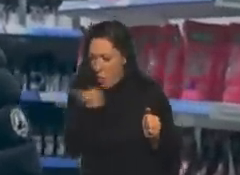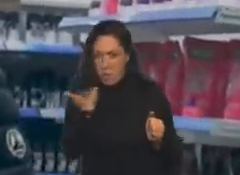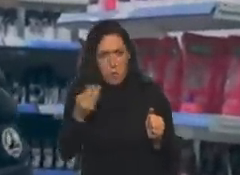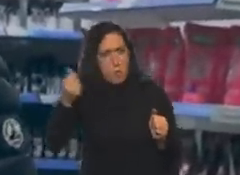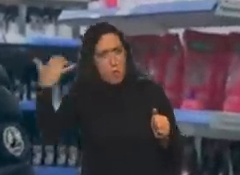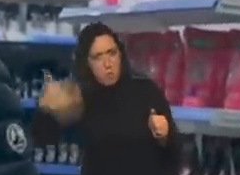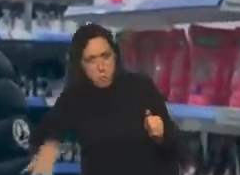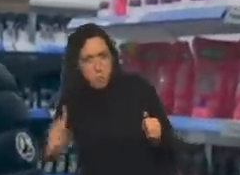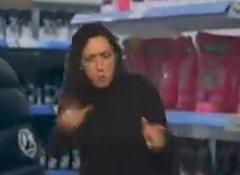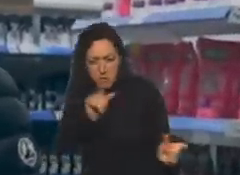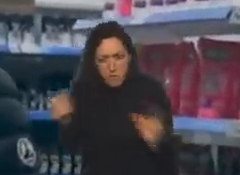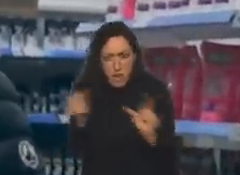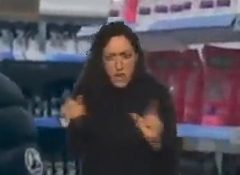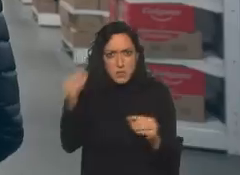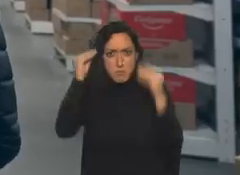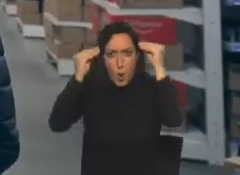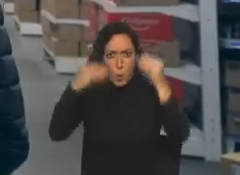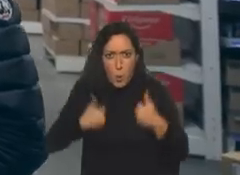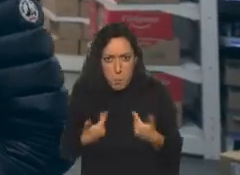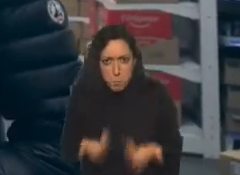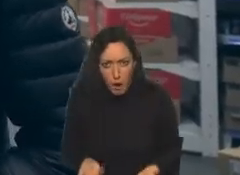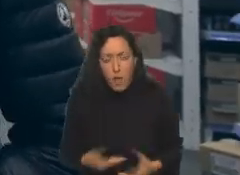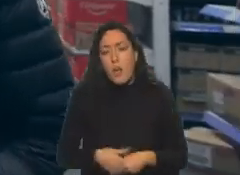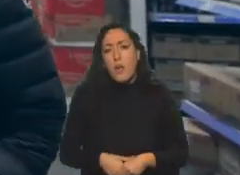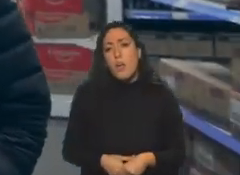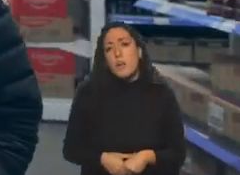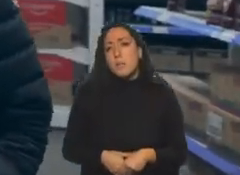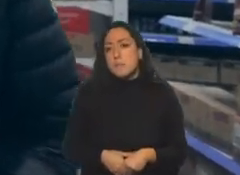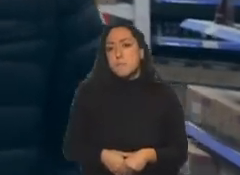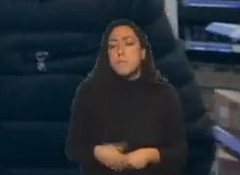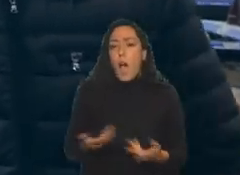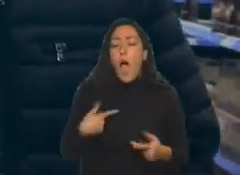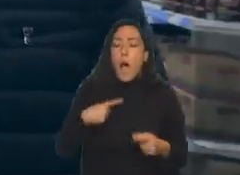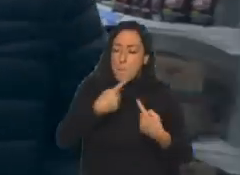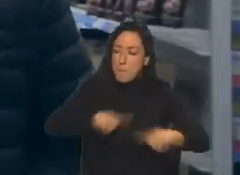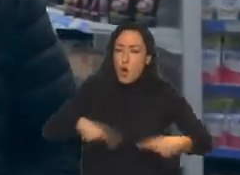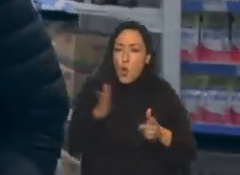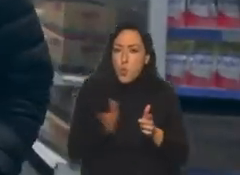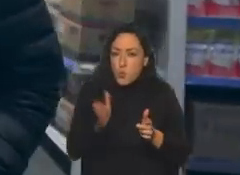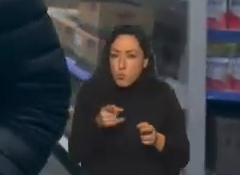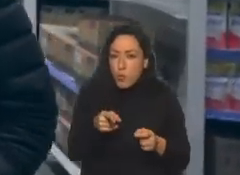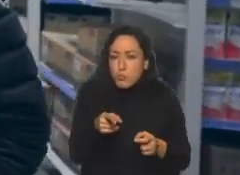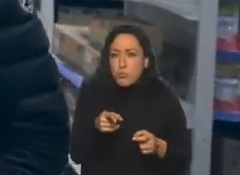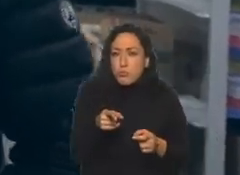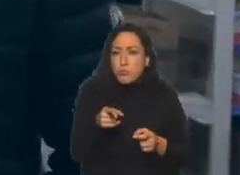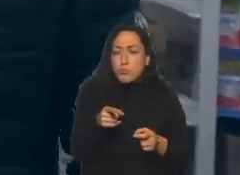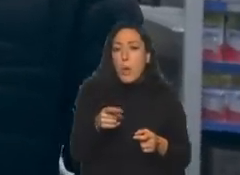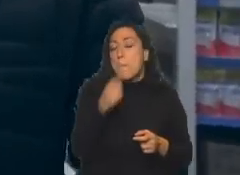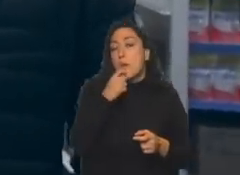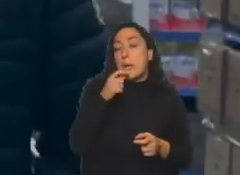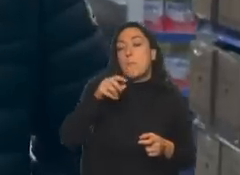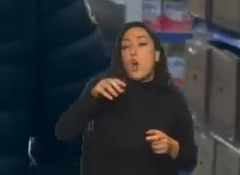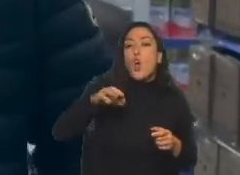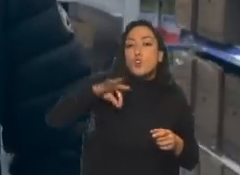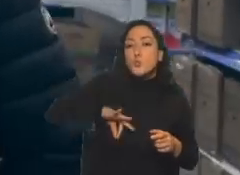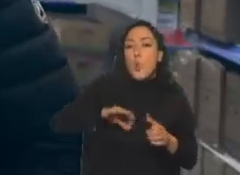un comercio, es preocupante. A ver, ¿cómo es eso? O sea, hay productos que tienen una ganancia por